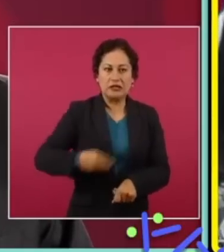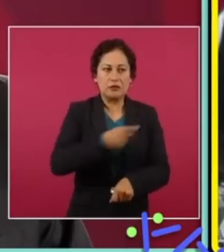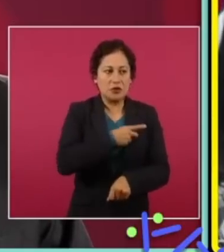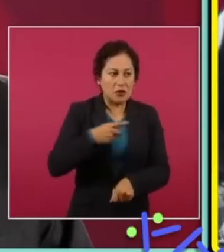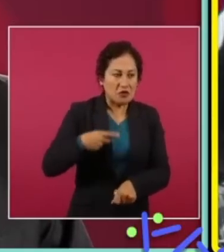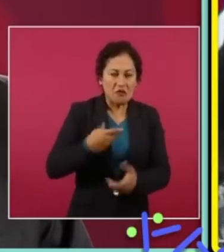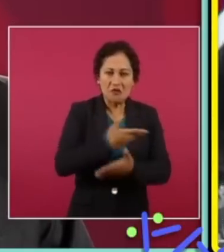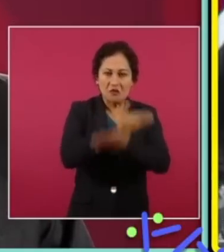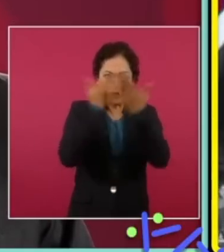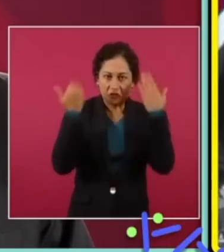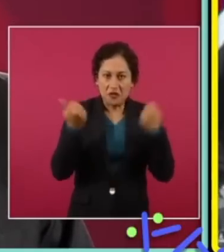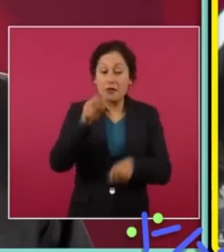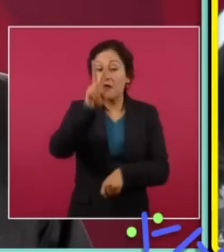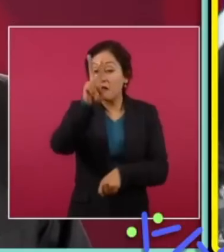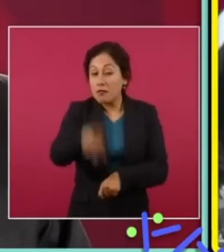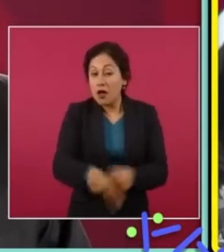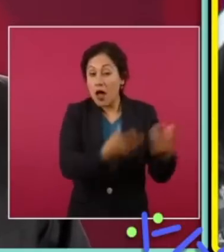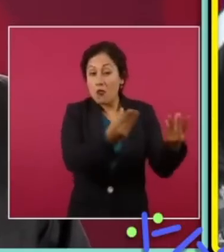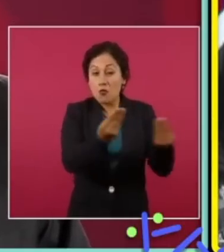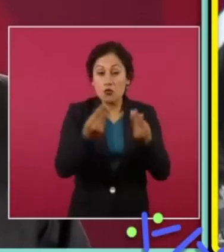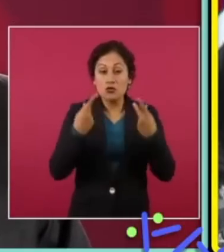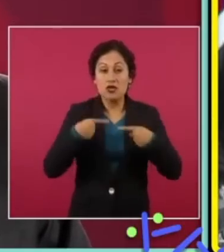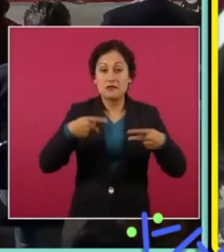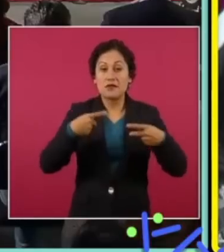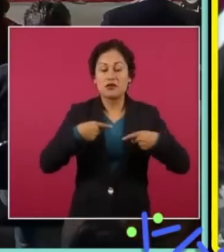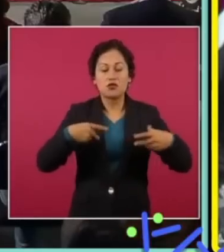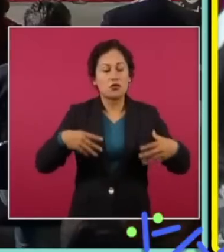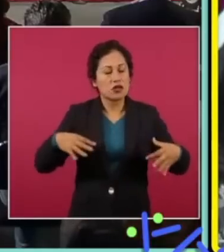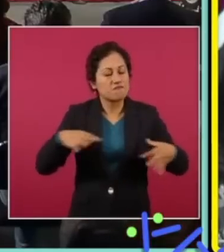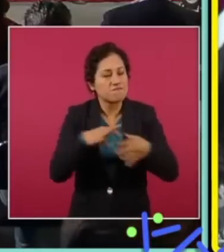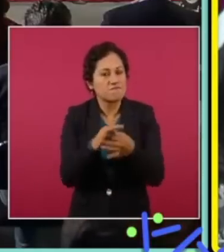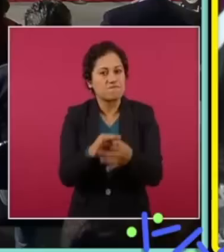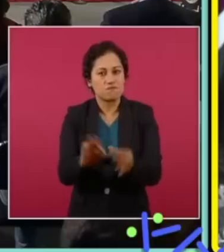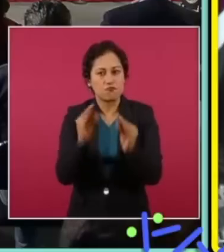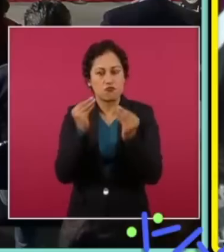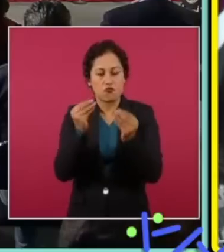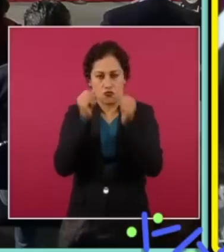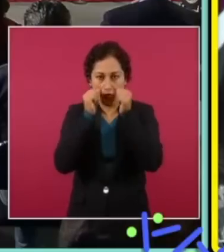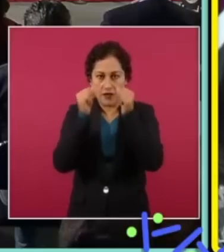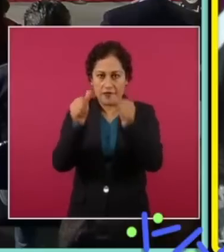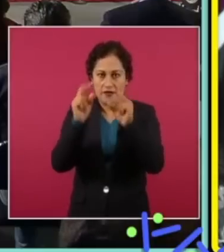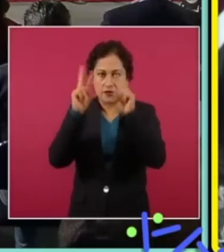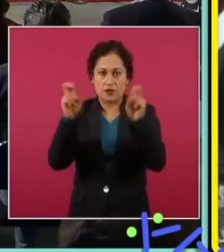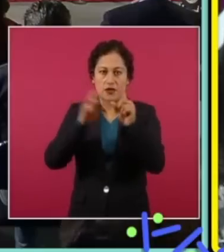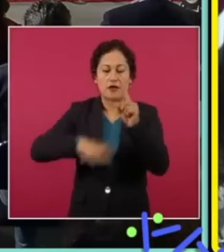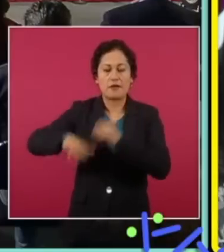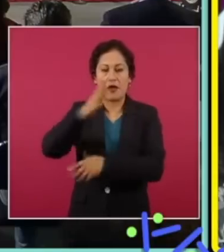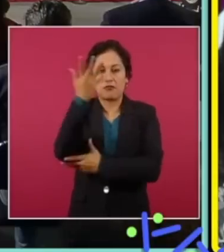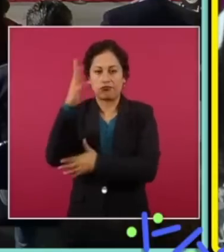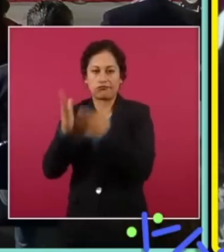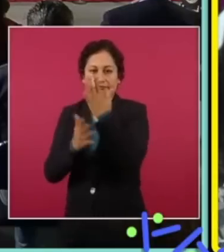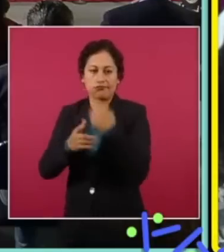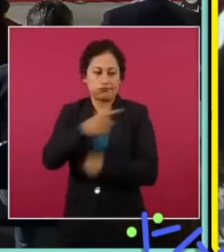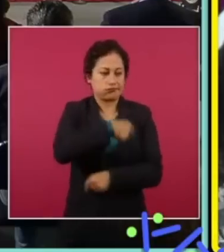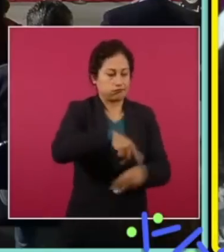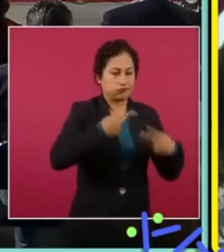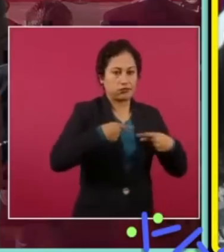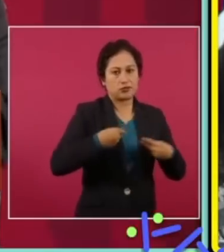muy comprometidos, presidente, sí, con el medio ambiente y con todo en Puerto Vallarta. Le mandan saludos. Sí, muchas gracias.